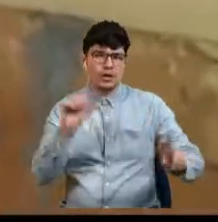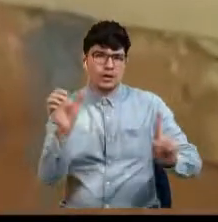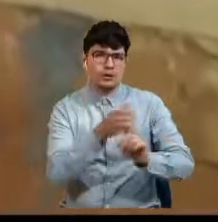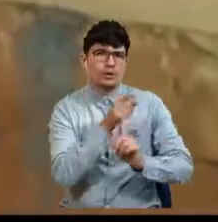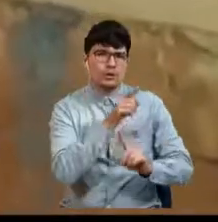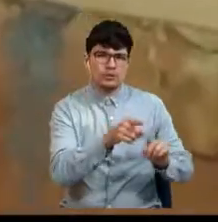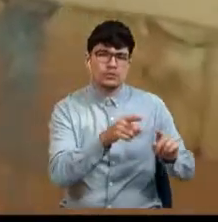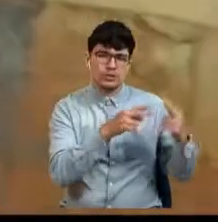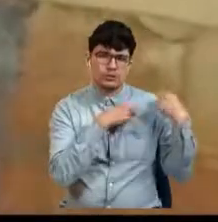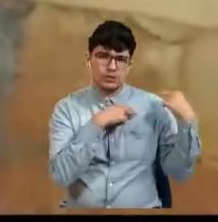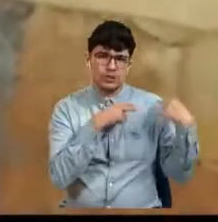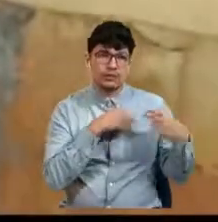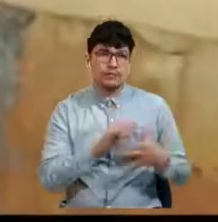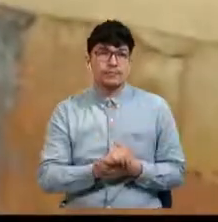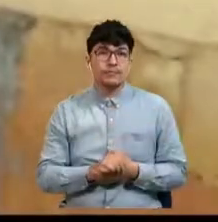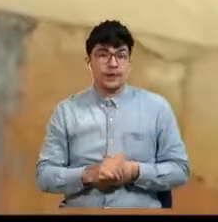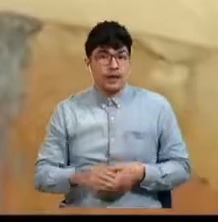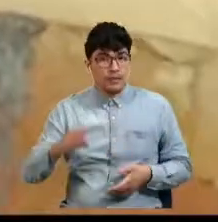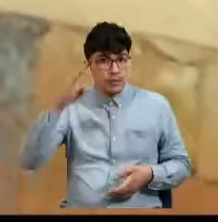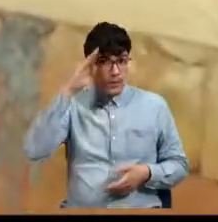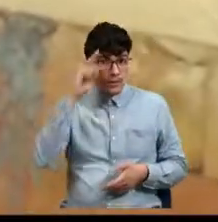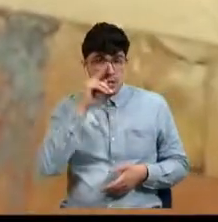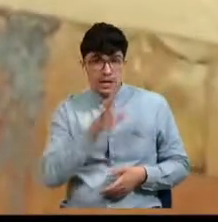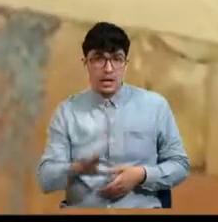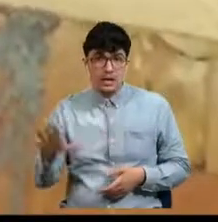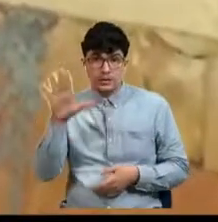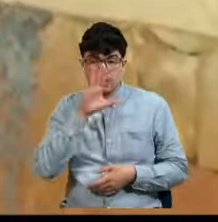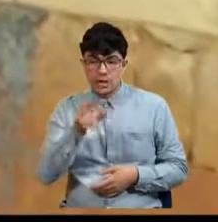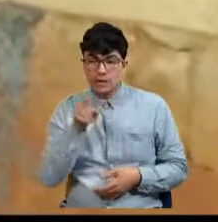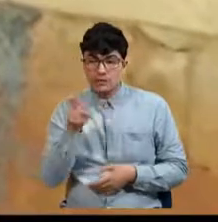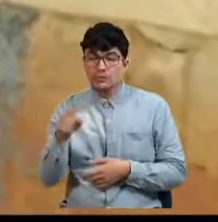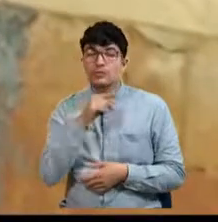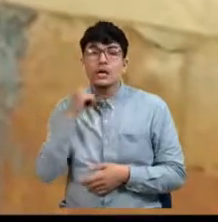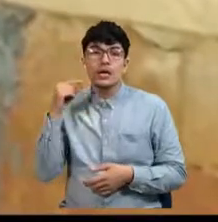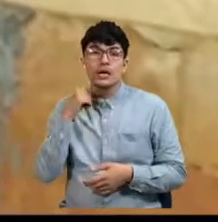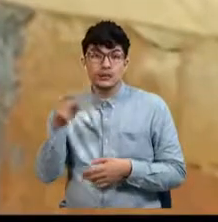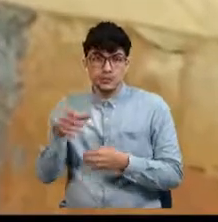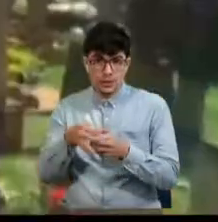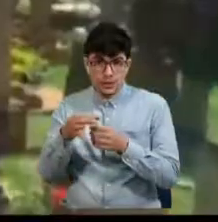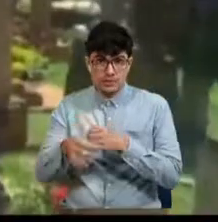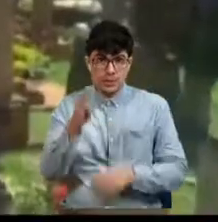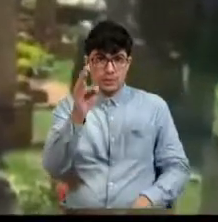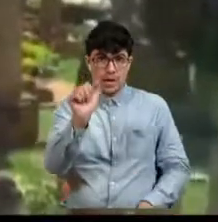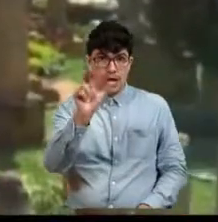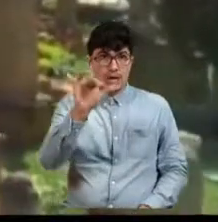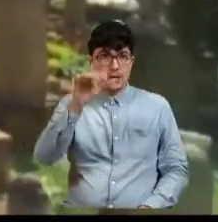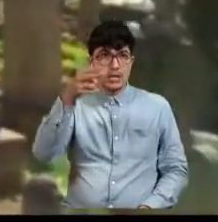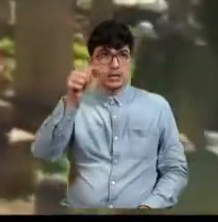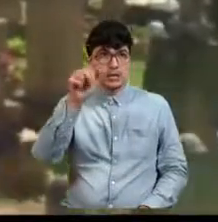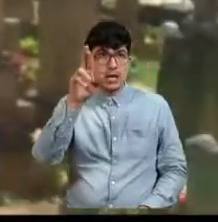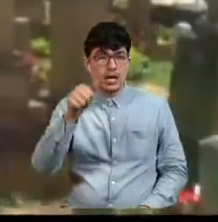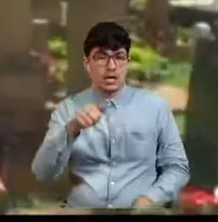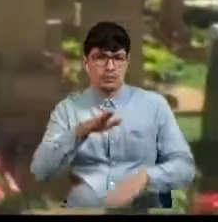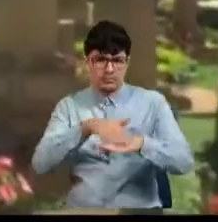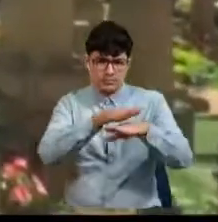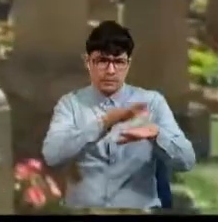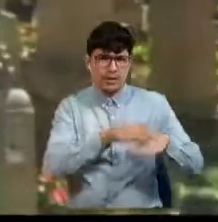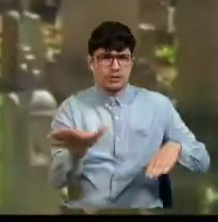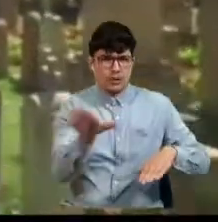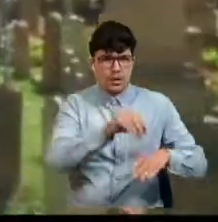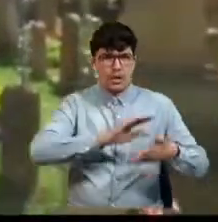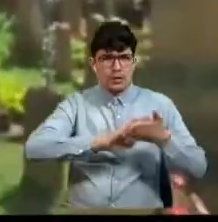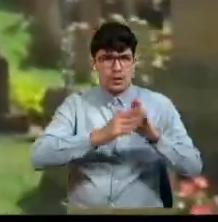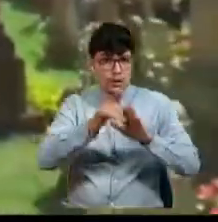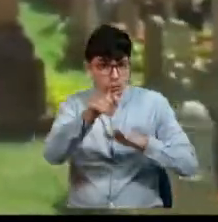elementos las autoridades policiales y el párroco del municipio de barichara hacen el llamado a la comunidad que tenga información sobre el paradero